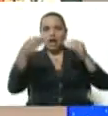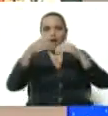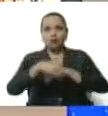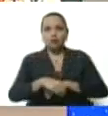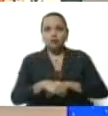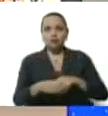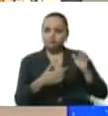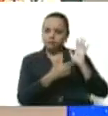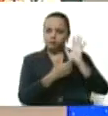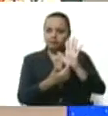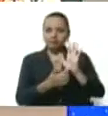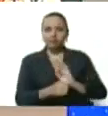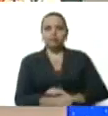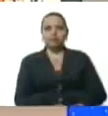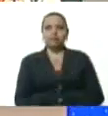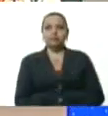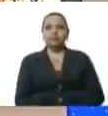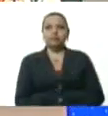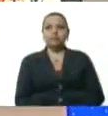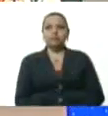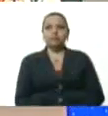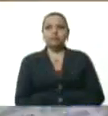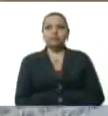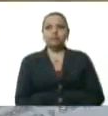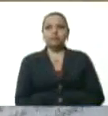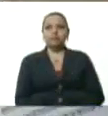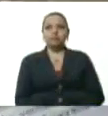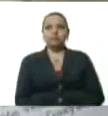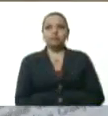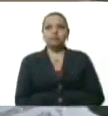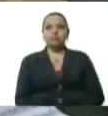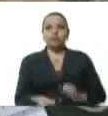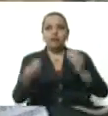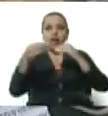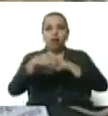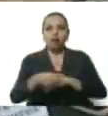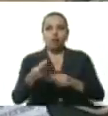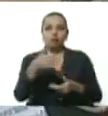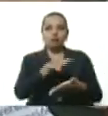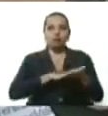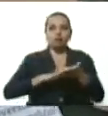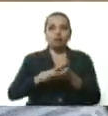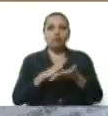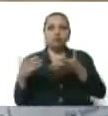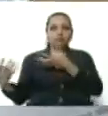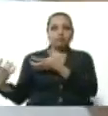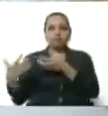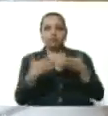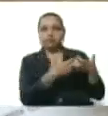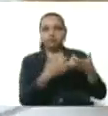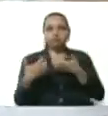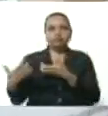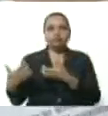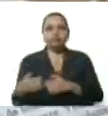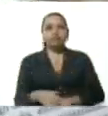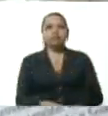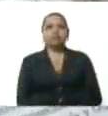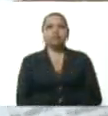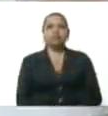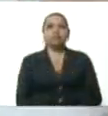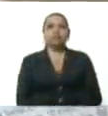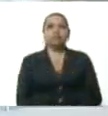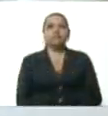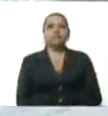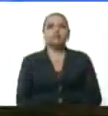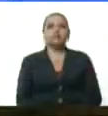vamos a ponerlo de este lado, acuerdo para resolver la controversia. La controversia